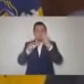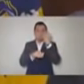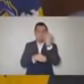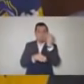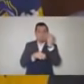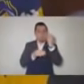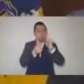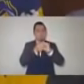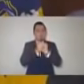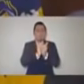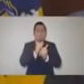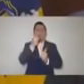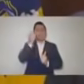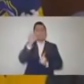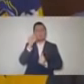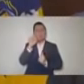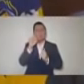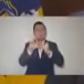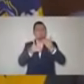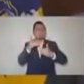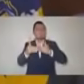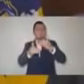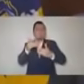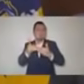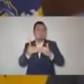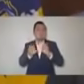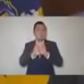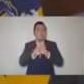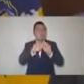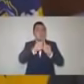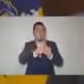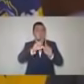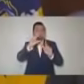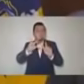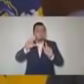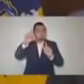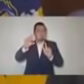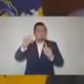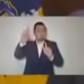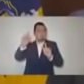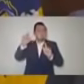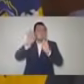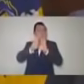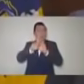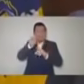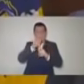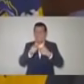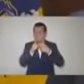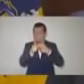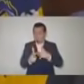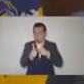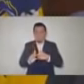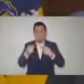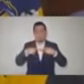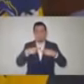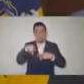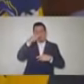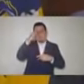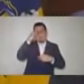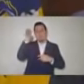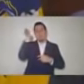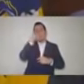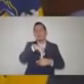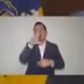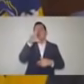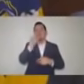cambio en octubre y en las últimas semanas se ha sostenido una tendencia al alza y si a estas alturas todavía hay quien piensa que sólo son